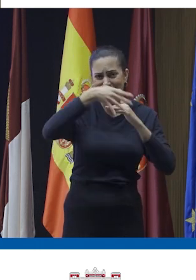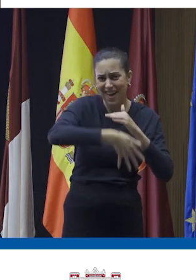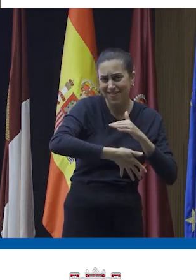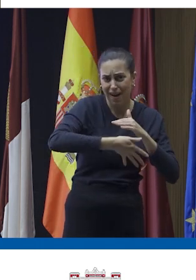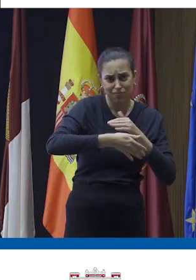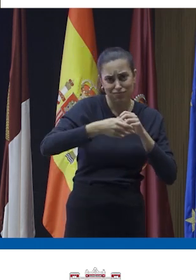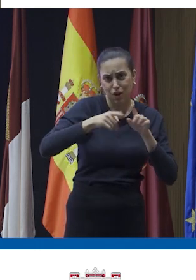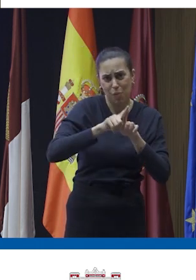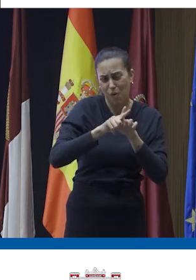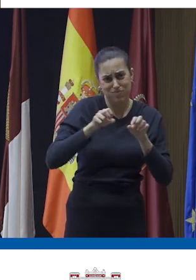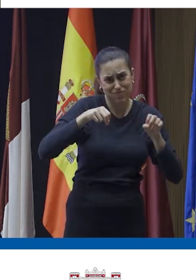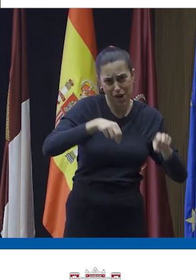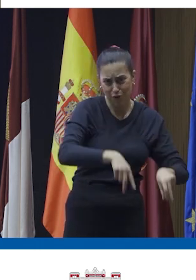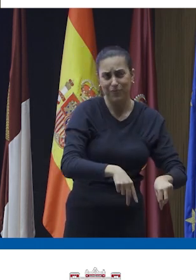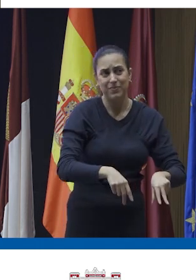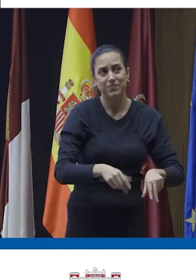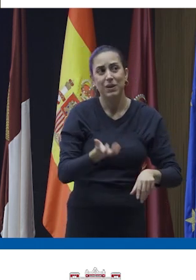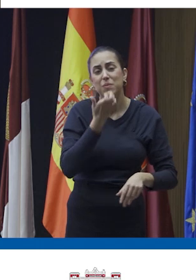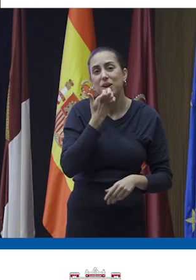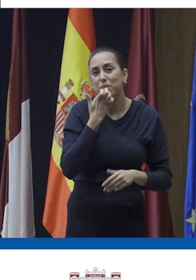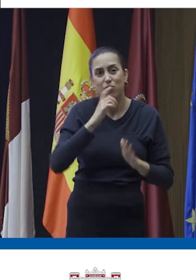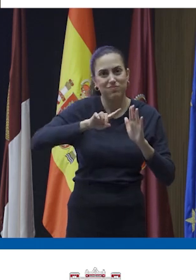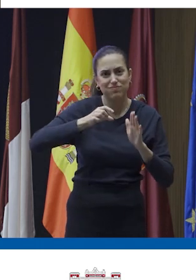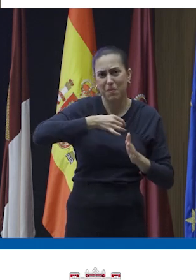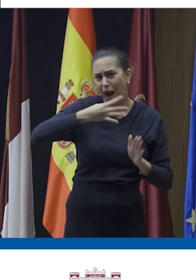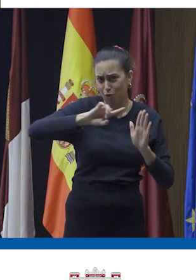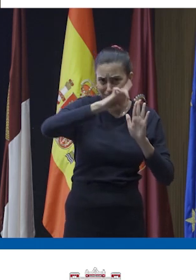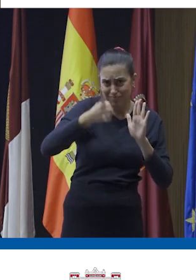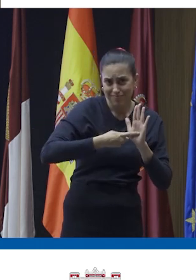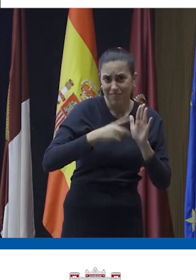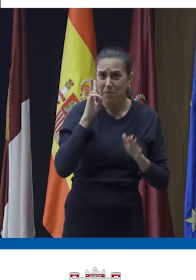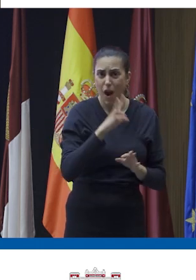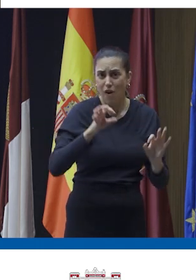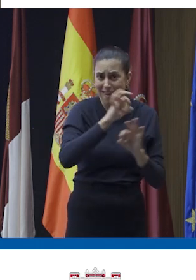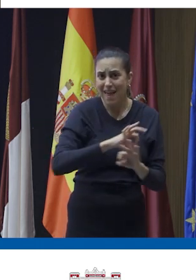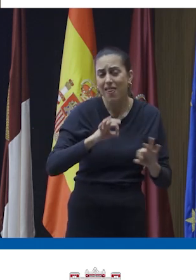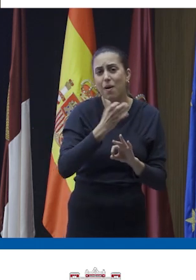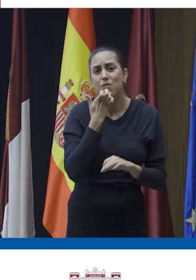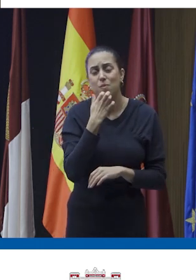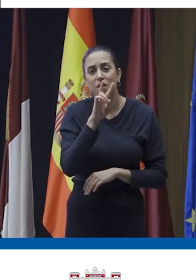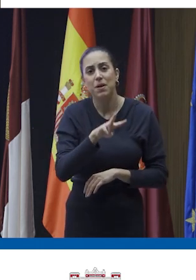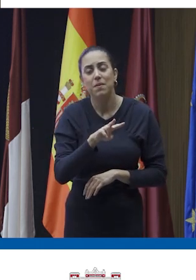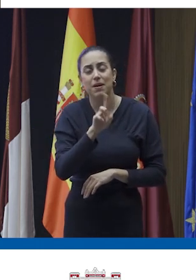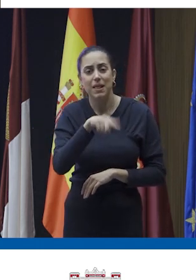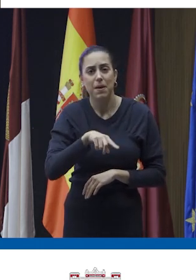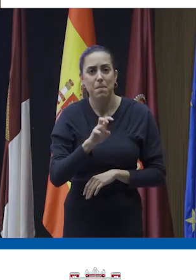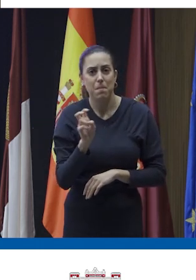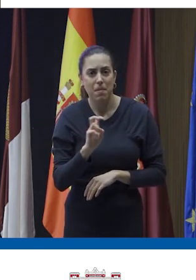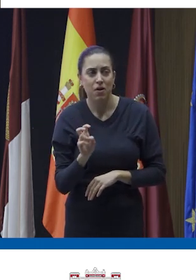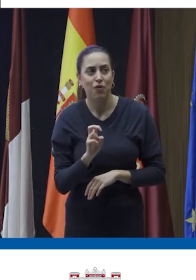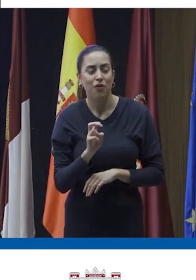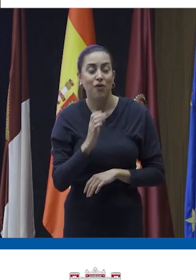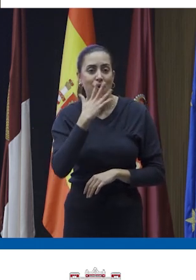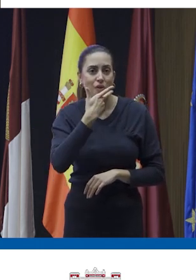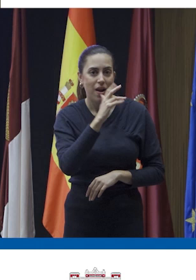encontrarnos casos en los que la catarata está totalmente blanca y no nos deja ver nada. Cataratas marronáceas muy, muy densas, que también nos